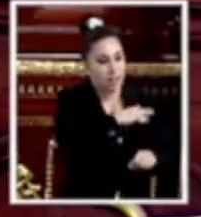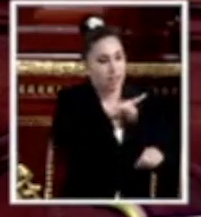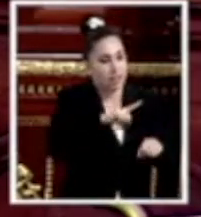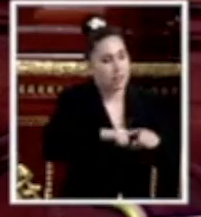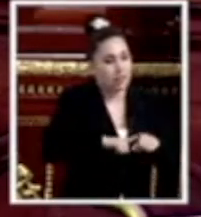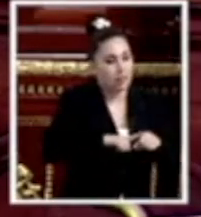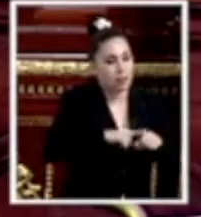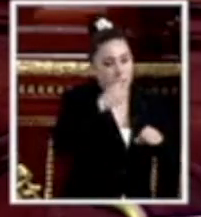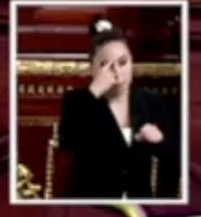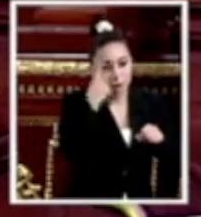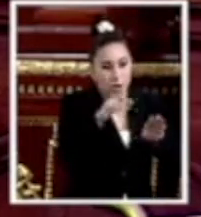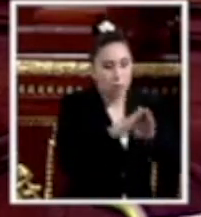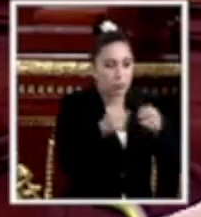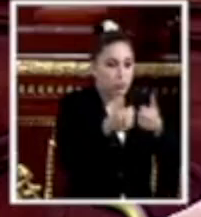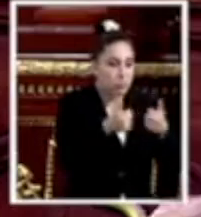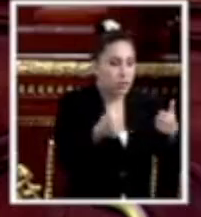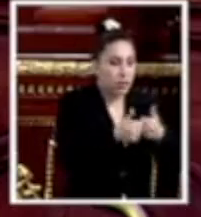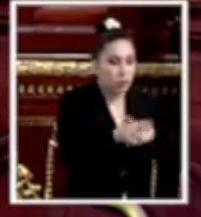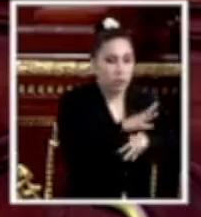Prevención y Gestión Integral de los Residuos.